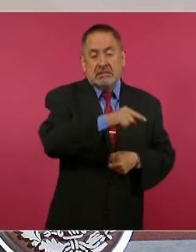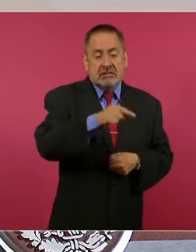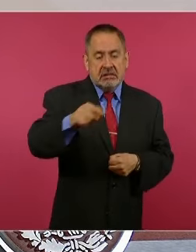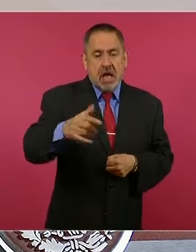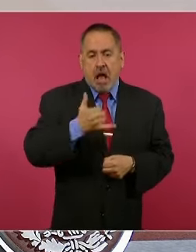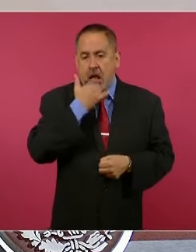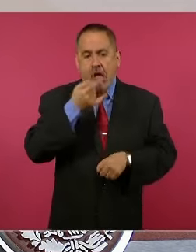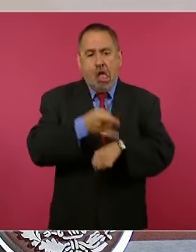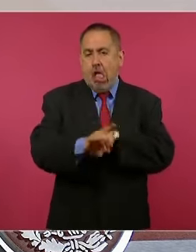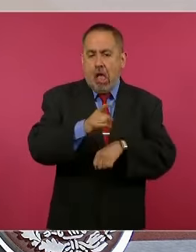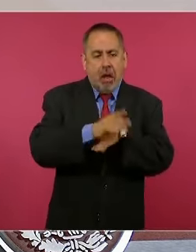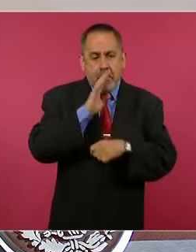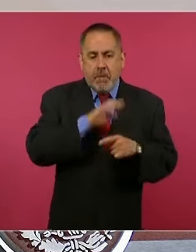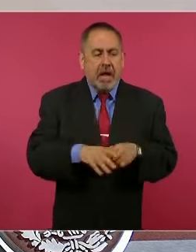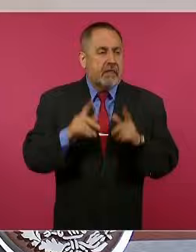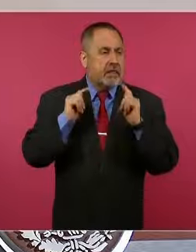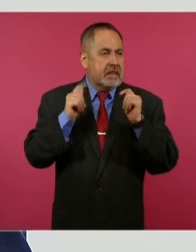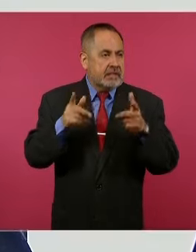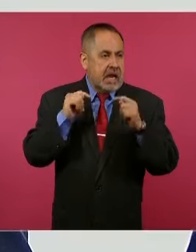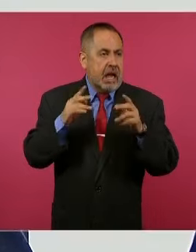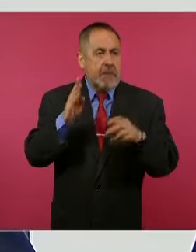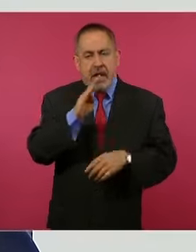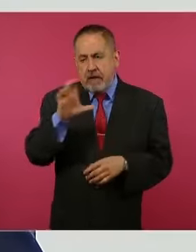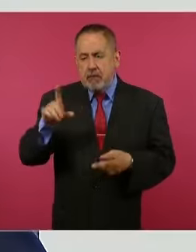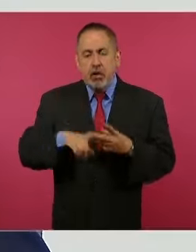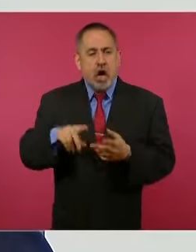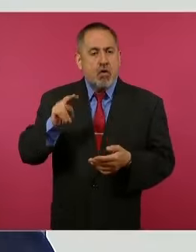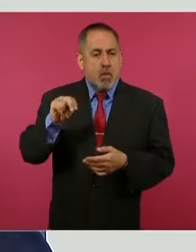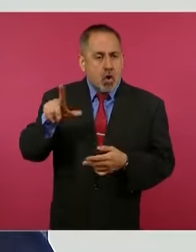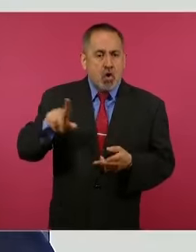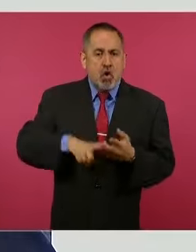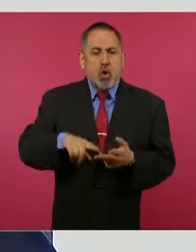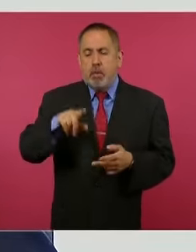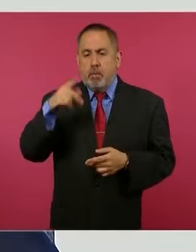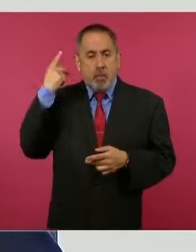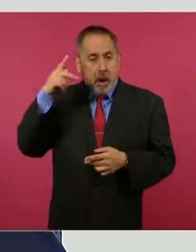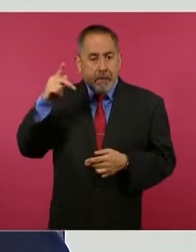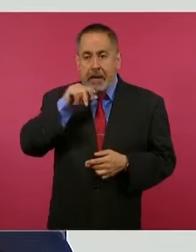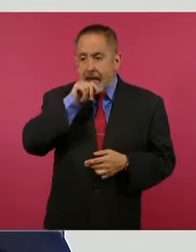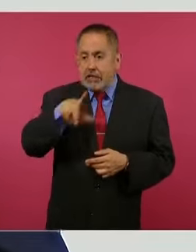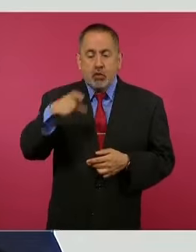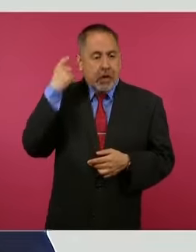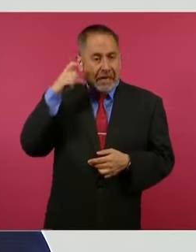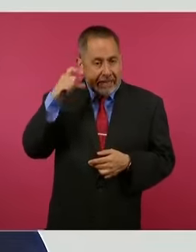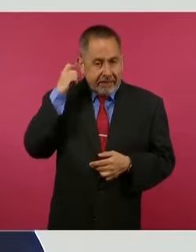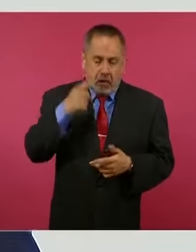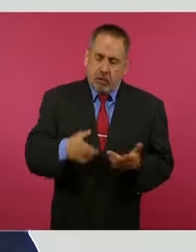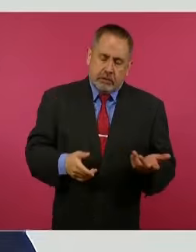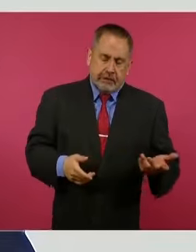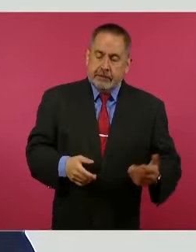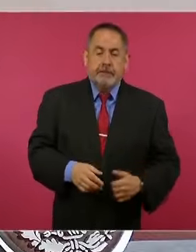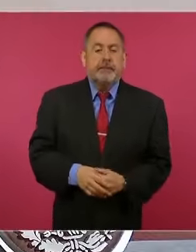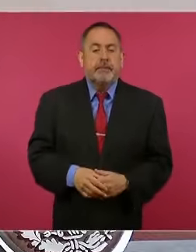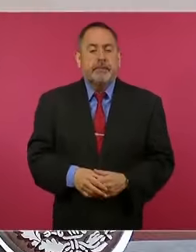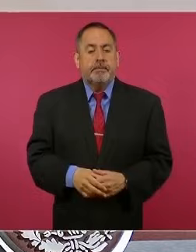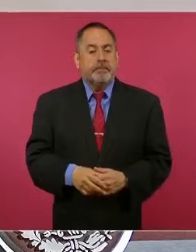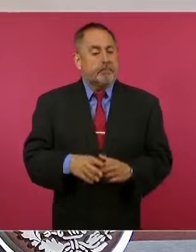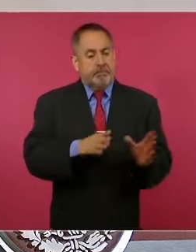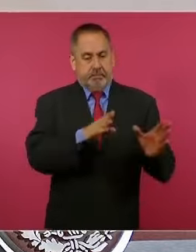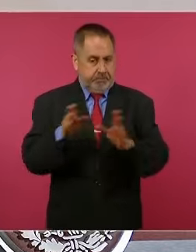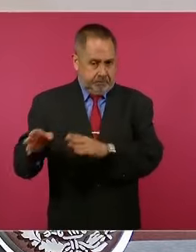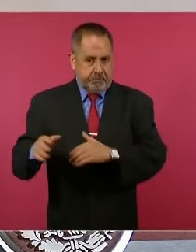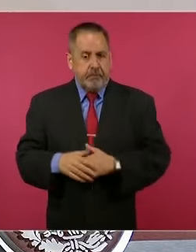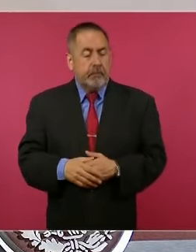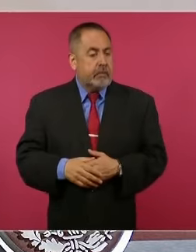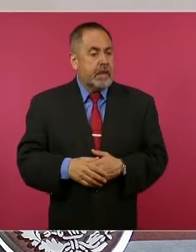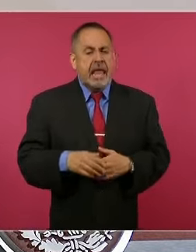litros de a litro entre lascala Baja California Nuevo León Puebla Jalisco y Querétaro pasamos ahora al Quiénes quienen los precios